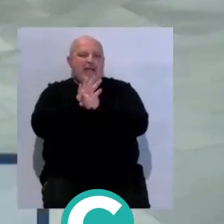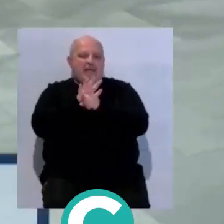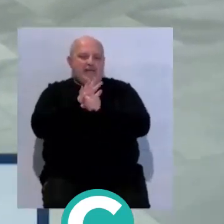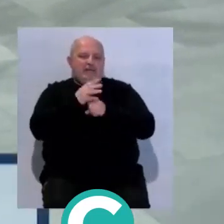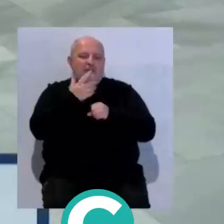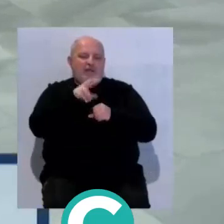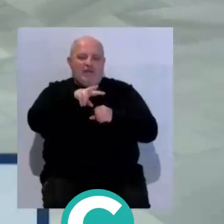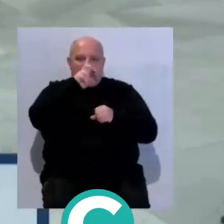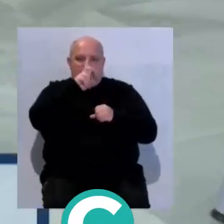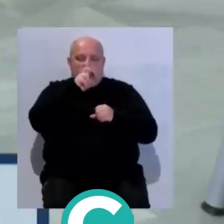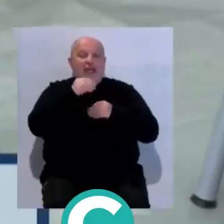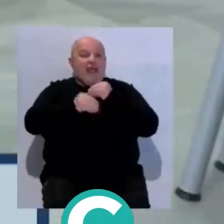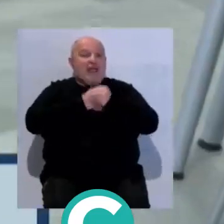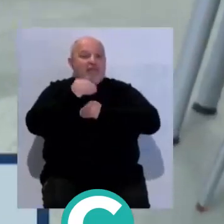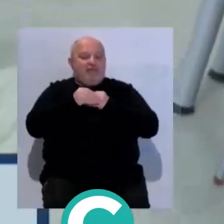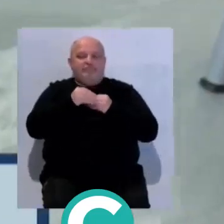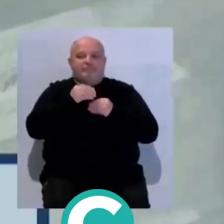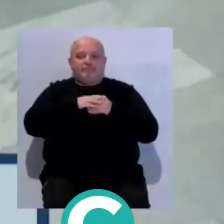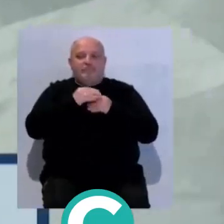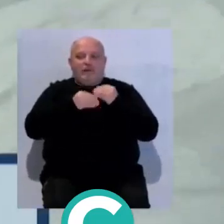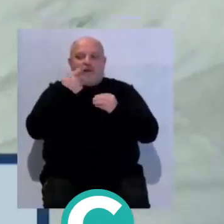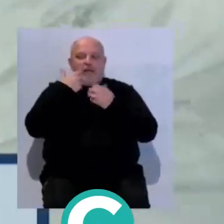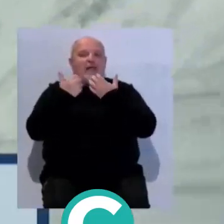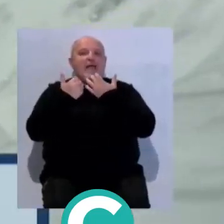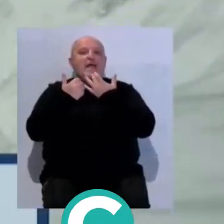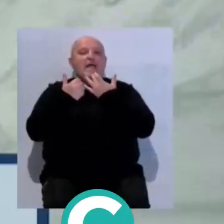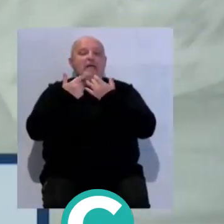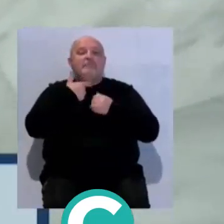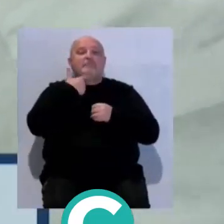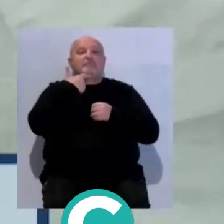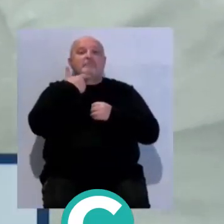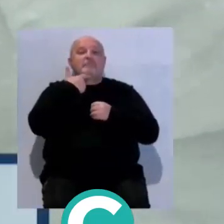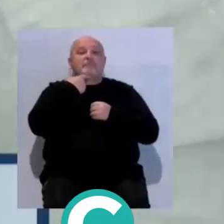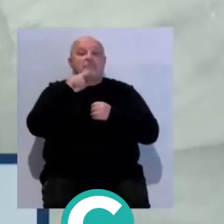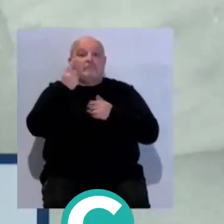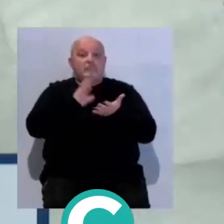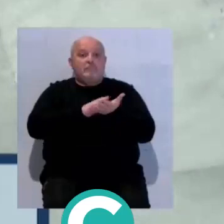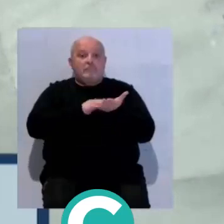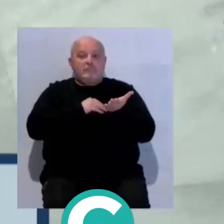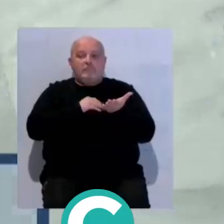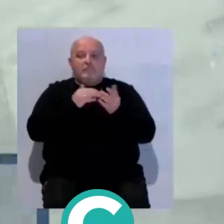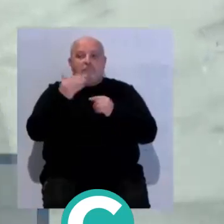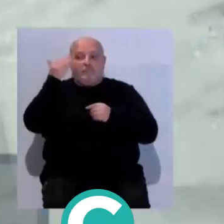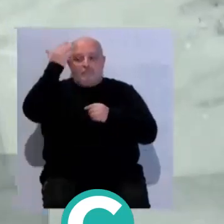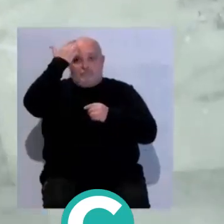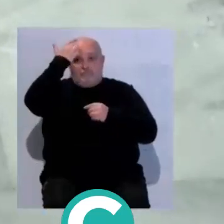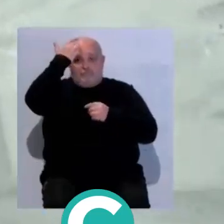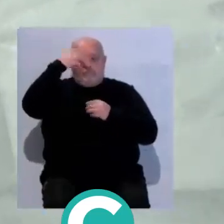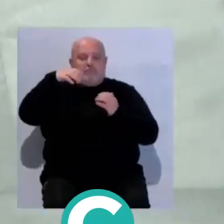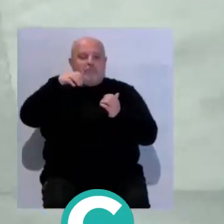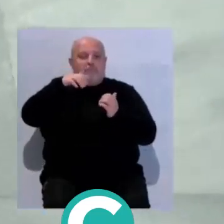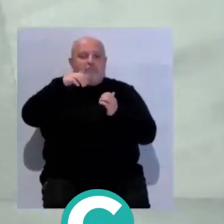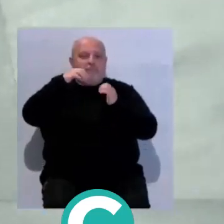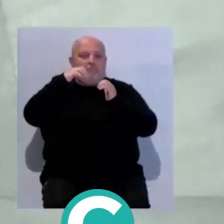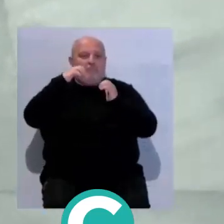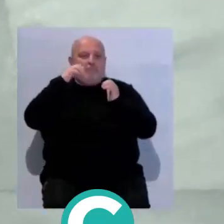puede tapar la forma de respirar. ¿Qué hacemos? Maniobra frente mentón. Una mano en la frente, otra en el mentón y tiraríamos para